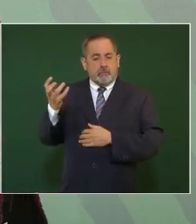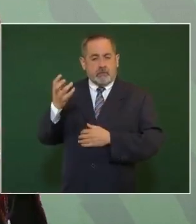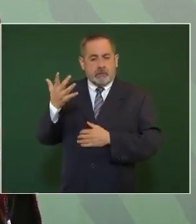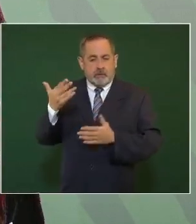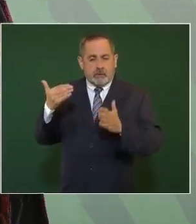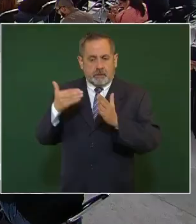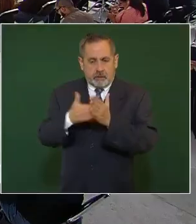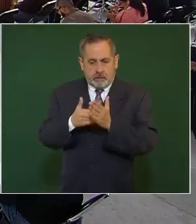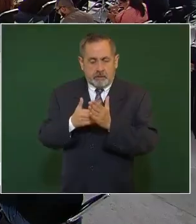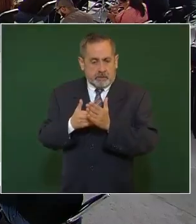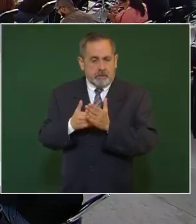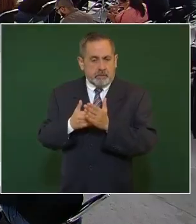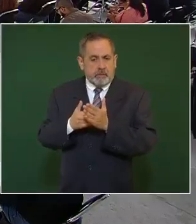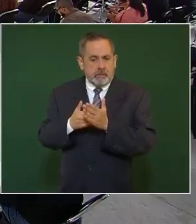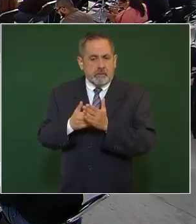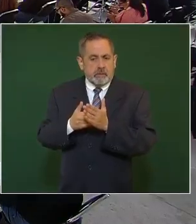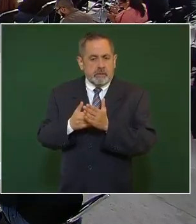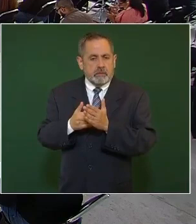450 mil